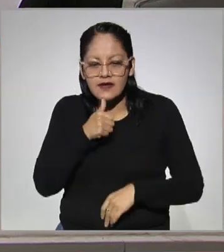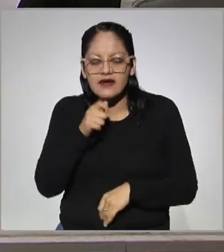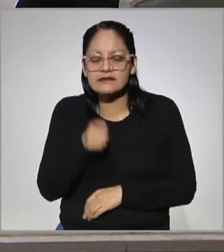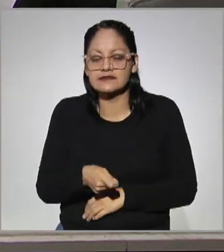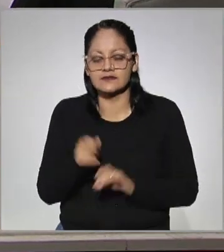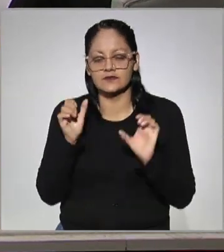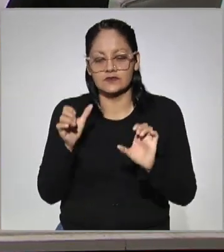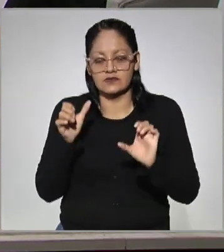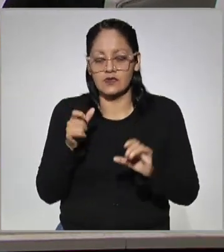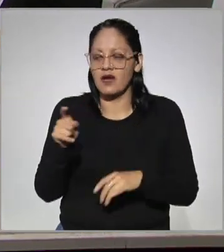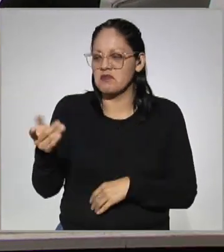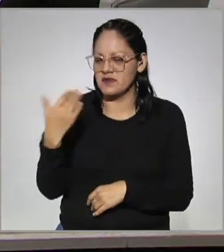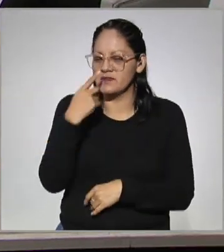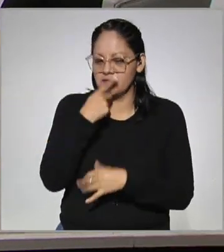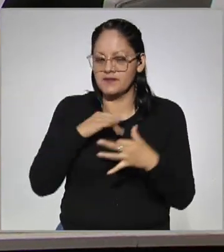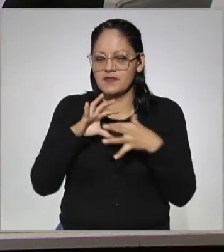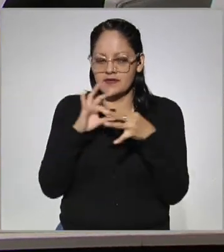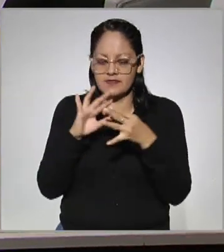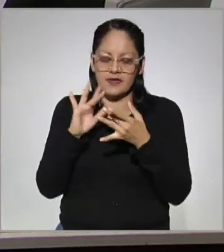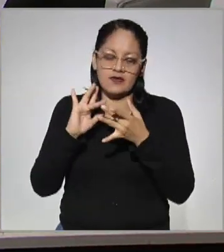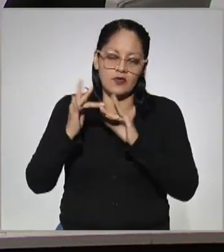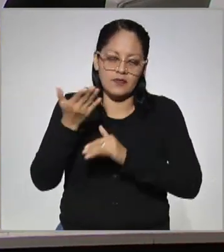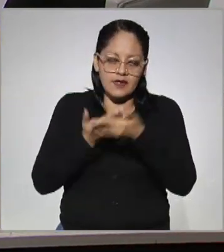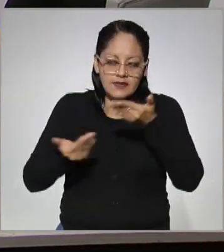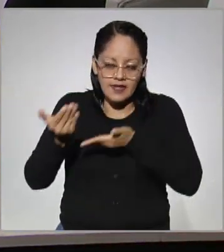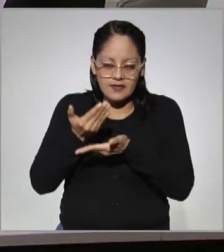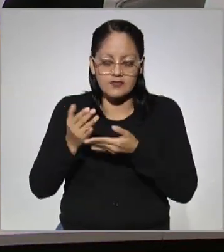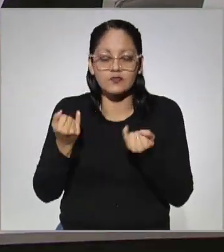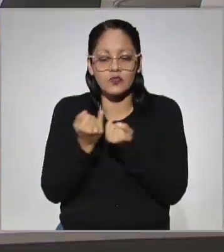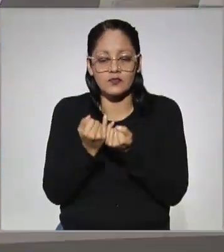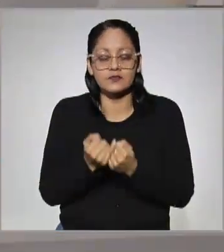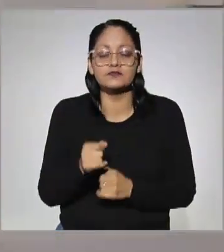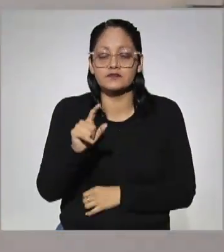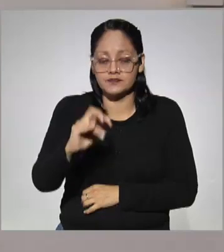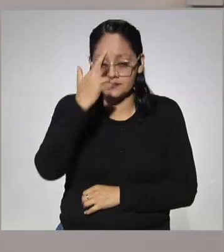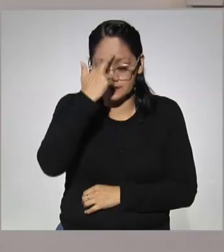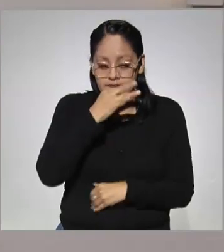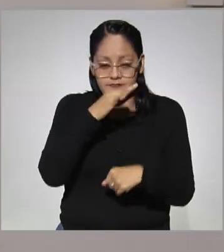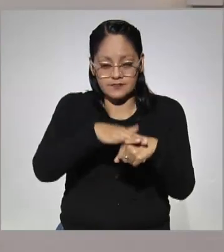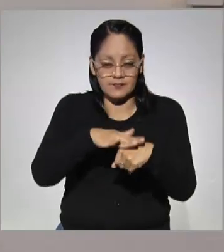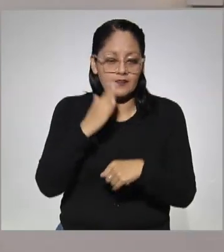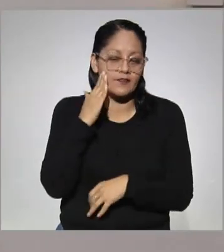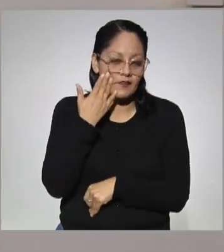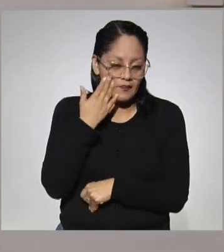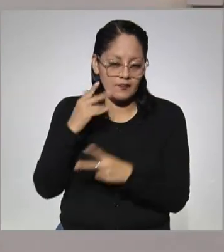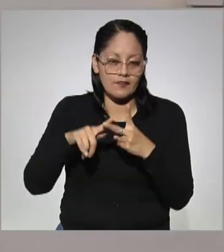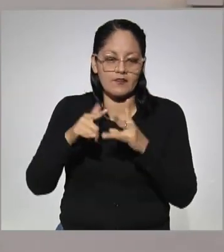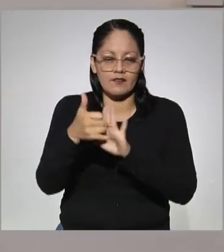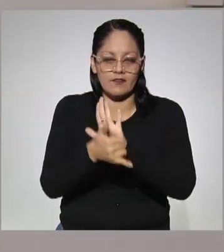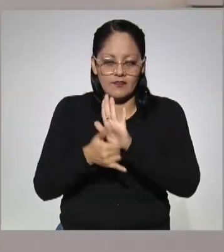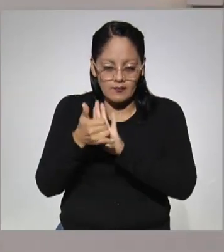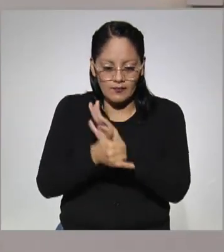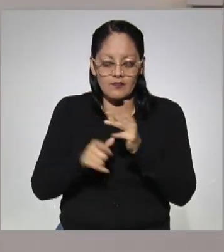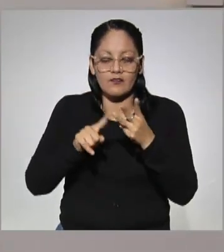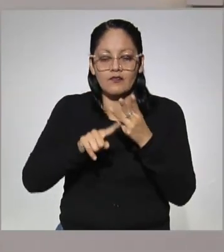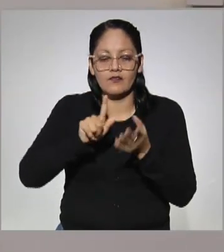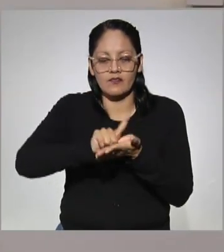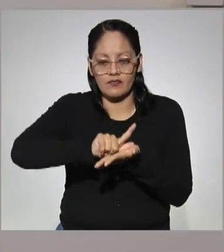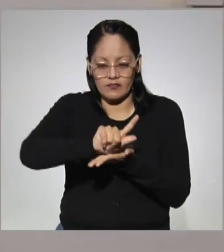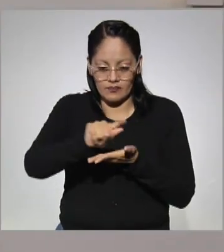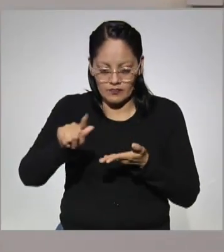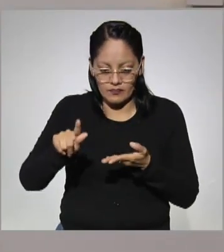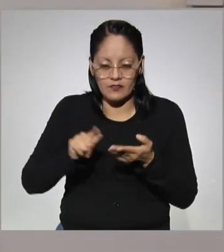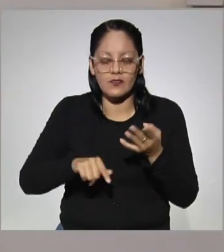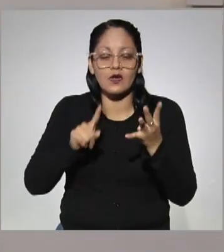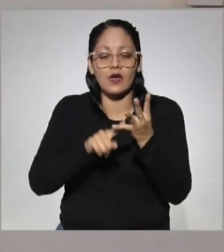enriquecen el programa. Bueno, pues y también recordarles que estamos en Facebook, estamos en YouTube, estamos en Twitter, estamos